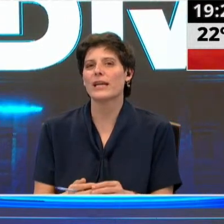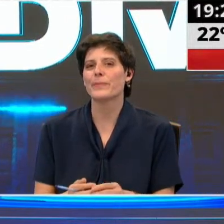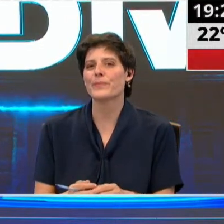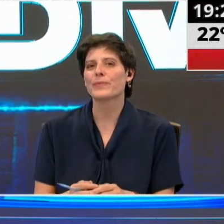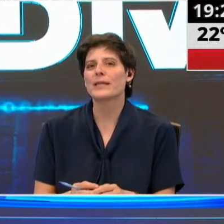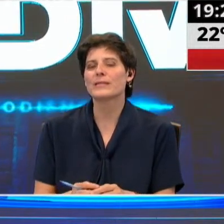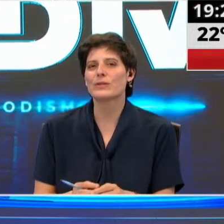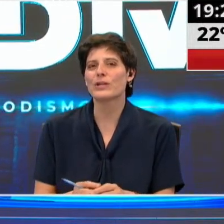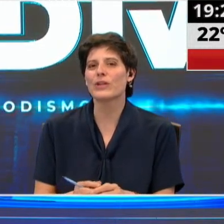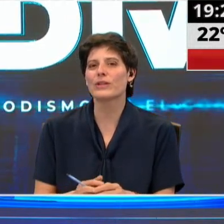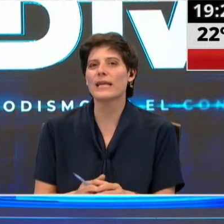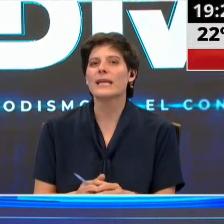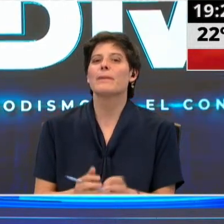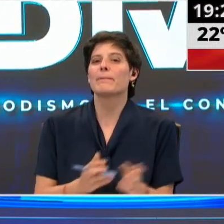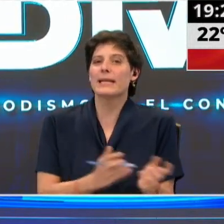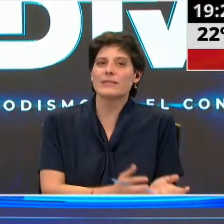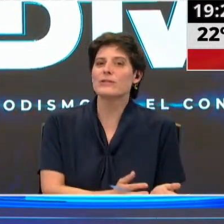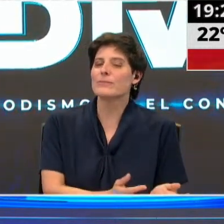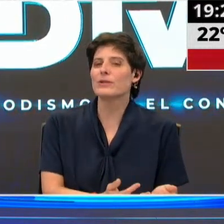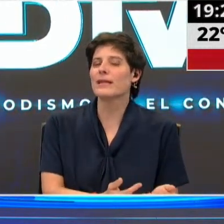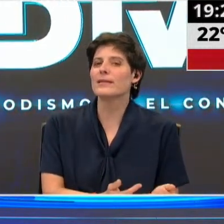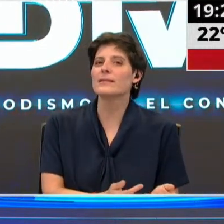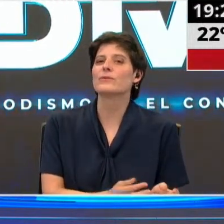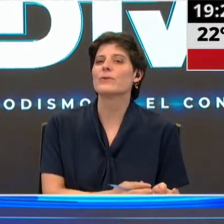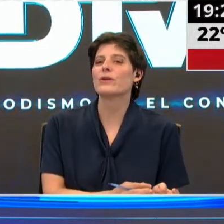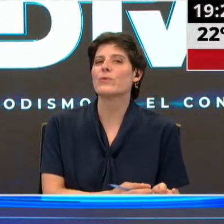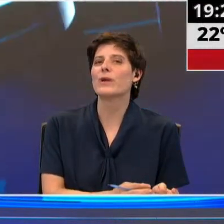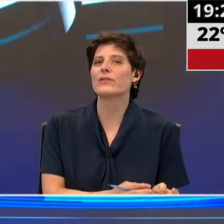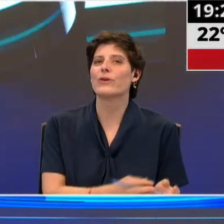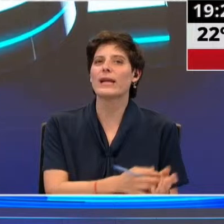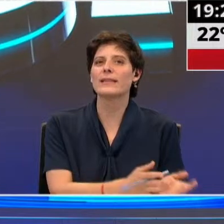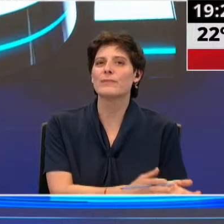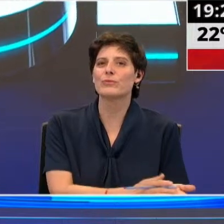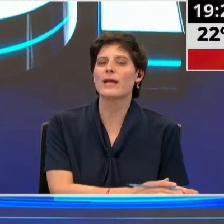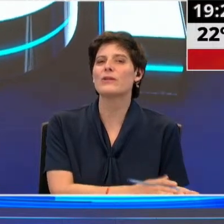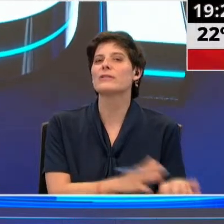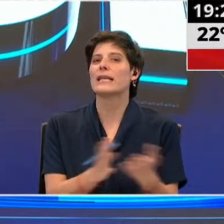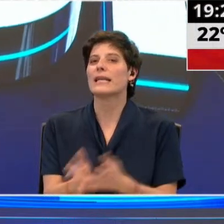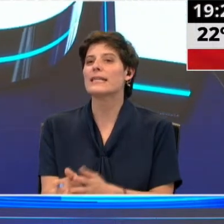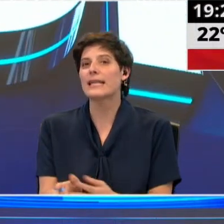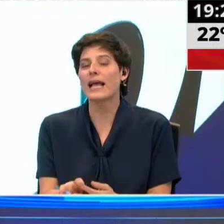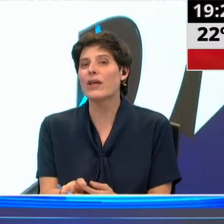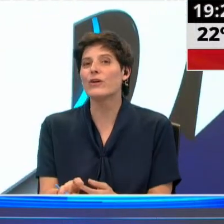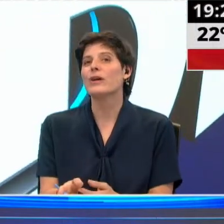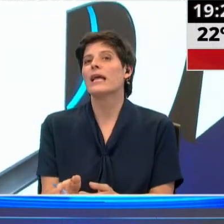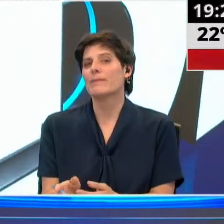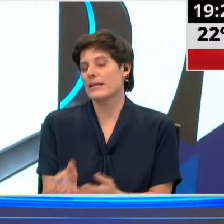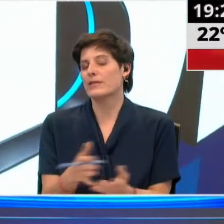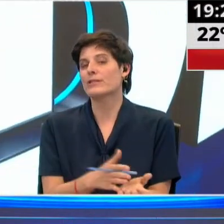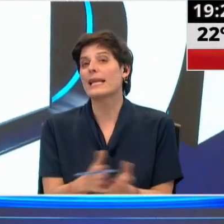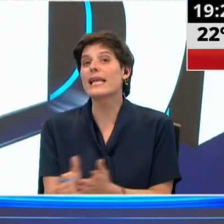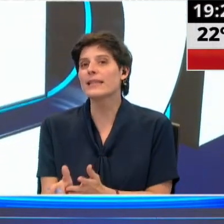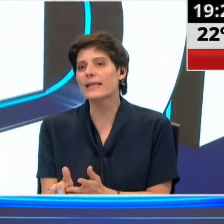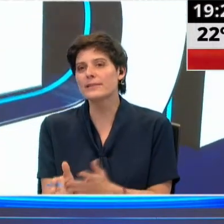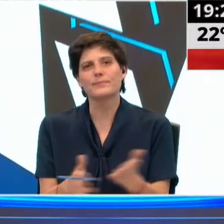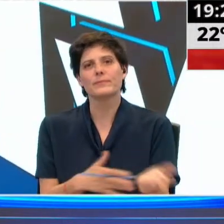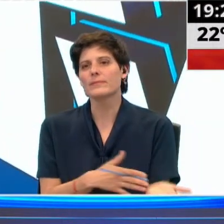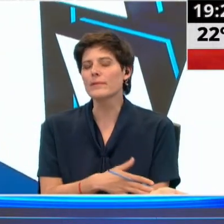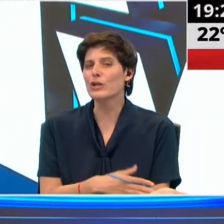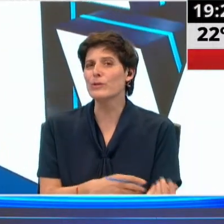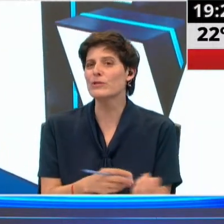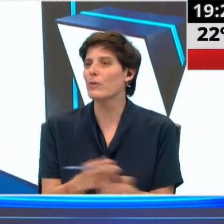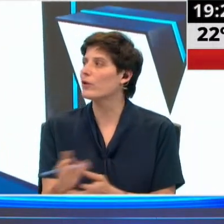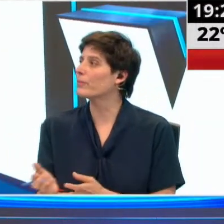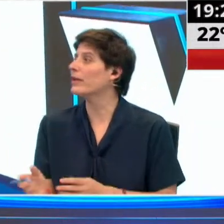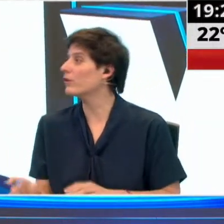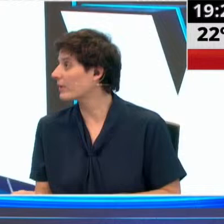dando situaciones donde ministros importantes estuvieron jurando en diputados y en el Senado, ministros salientes.